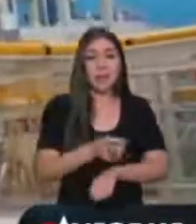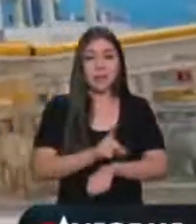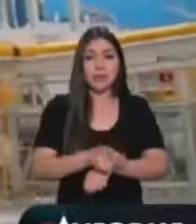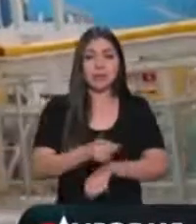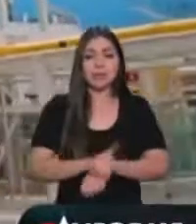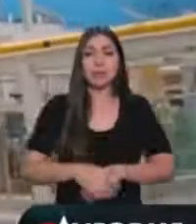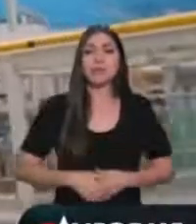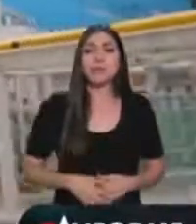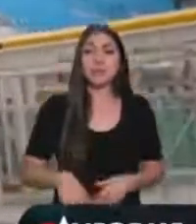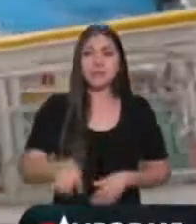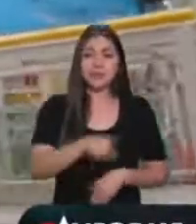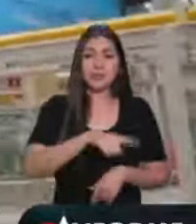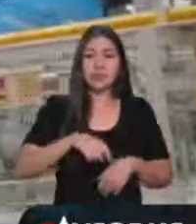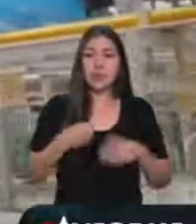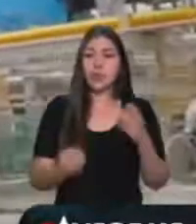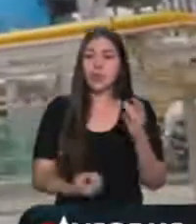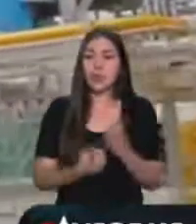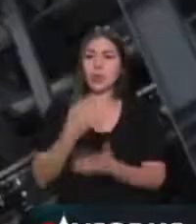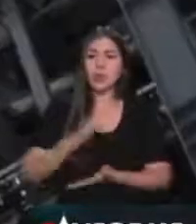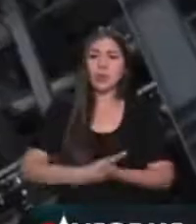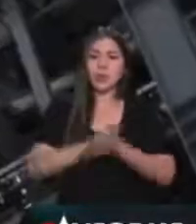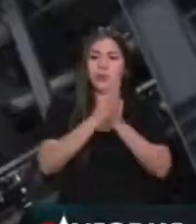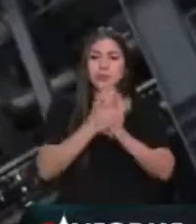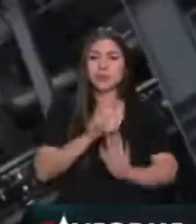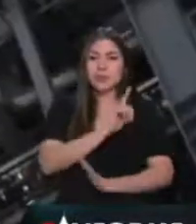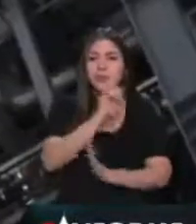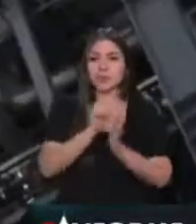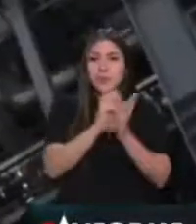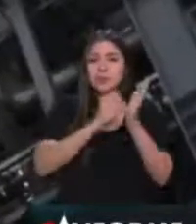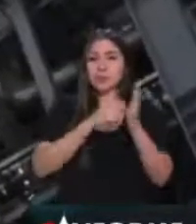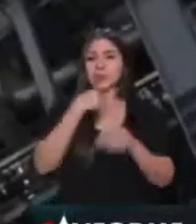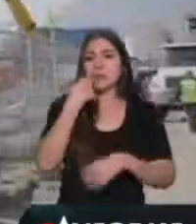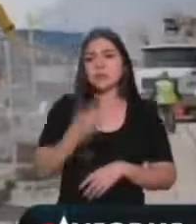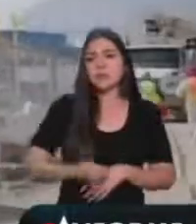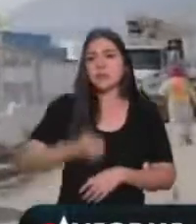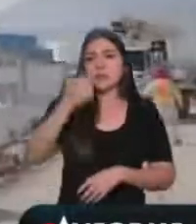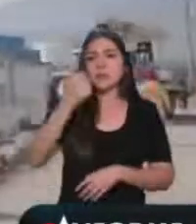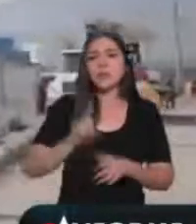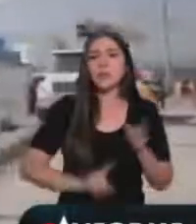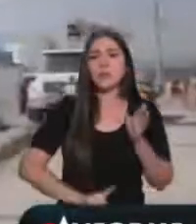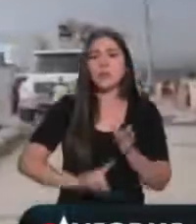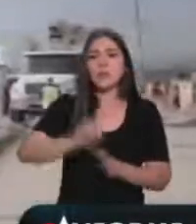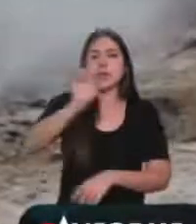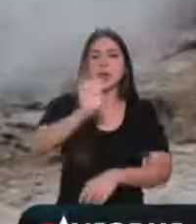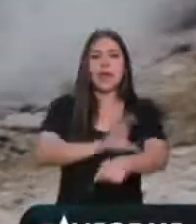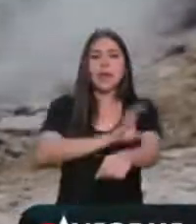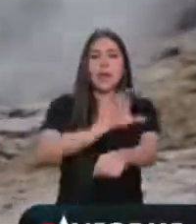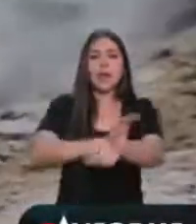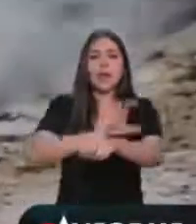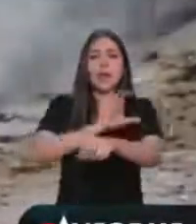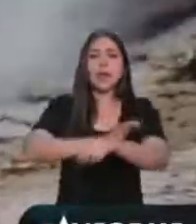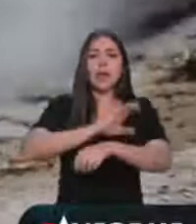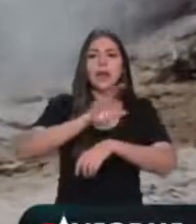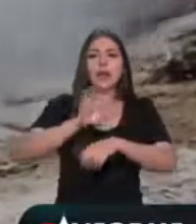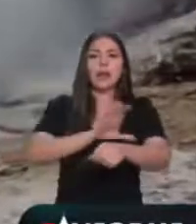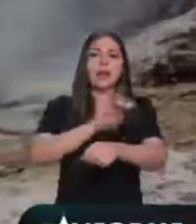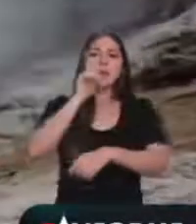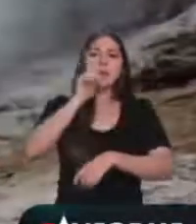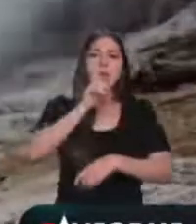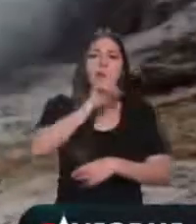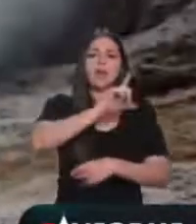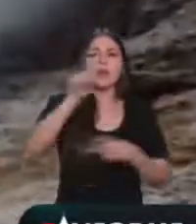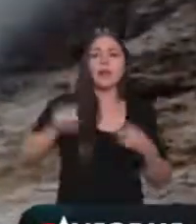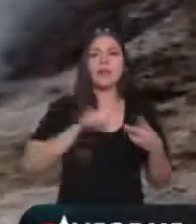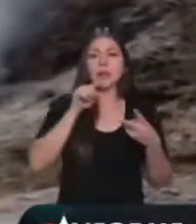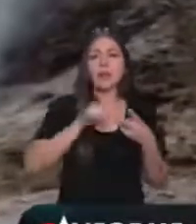de prioridad de producción a las plantas hidroeléctricas por ser la energía más limpia, constante y la más barata. Posteriormente la nuclear, después la